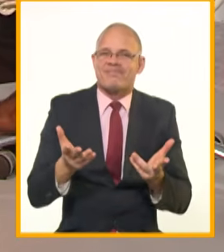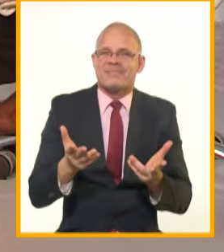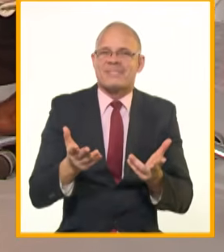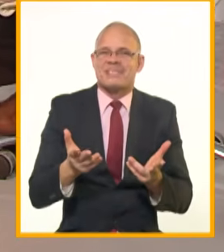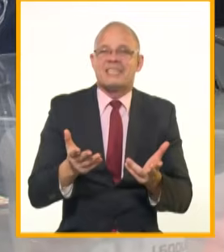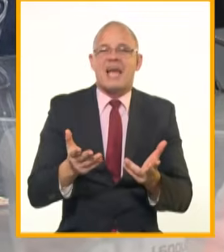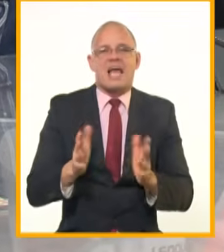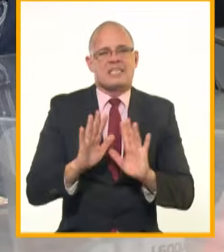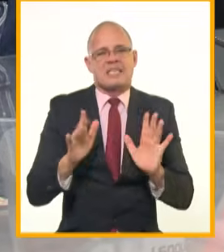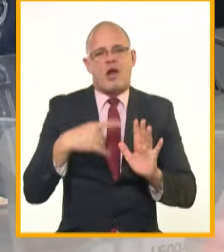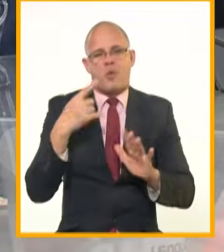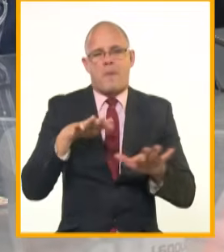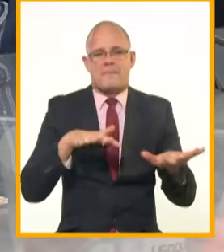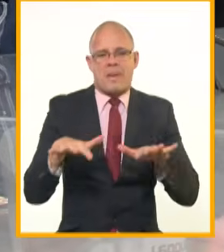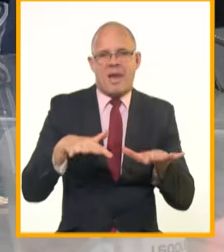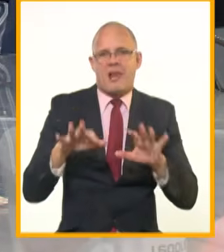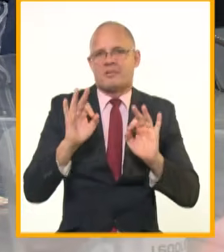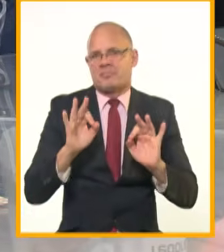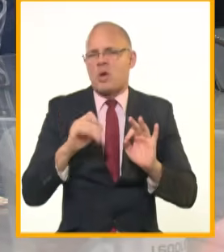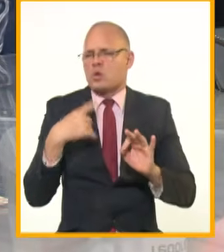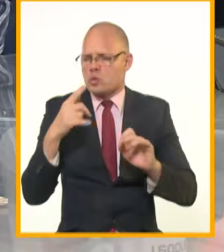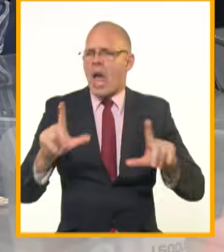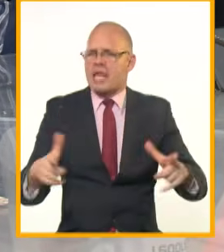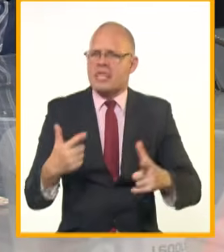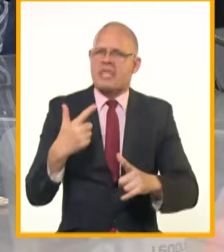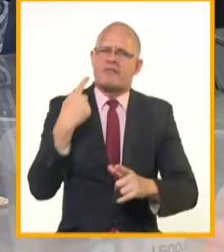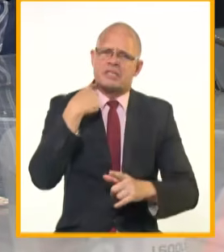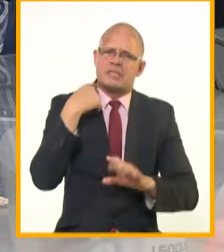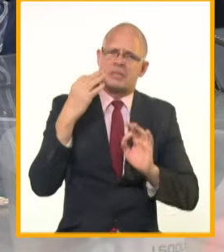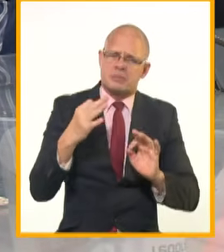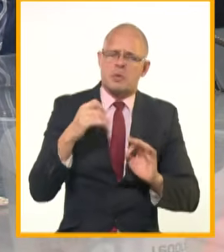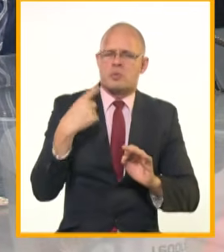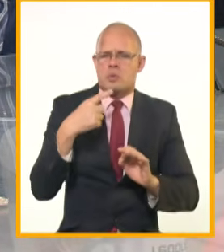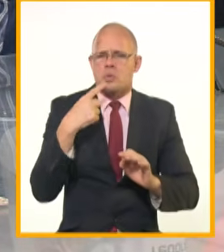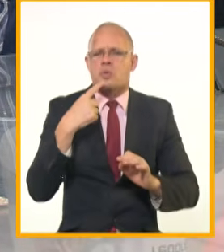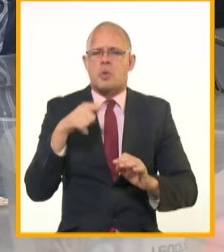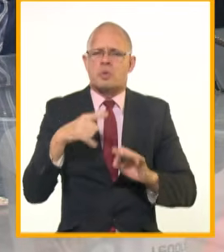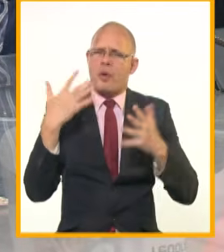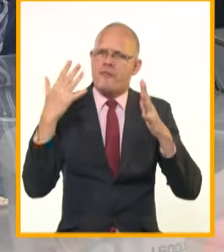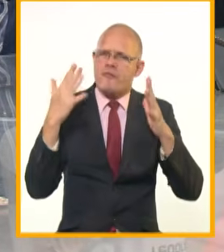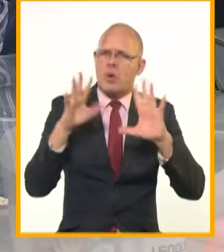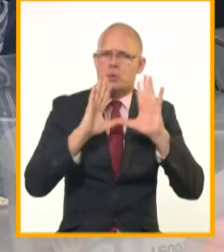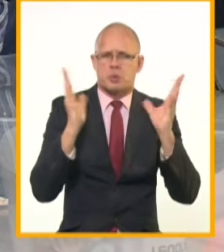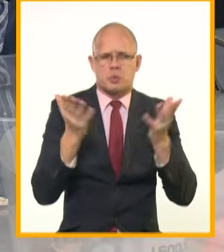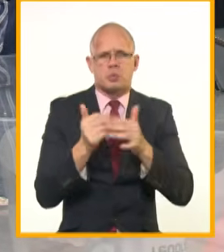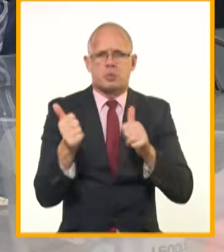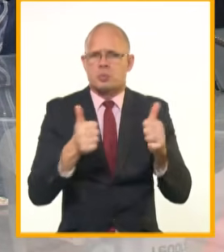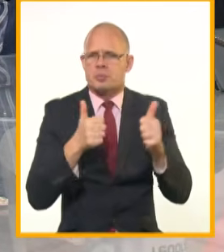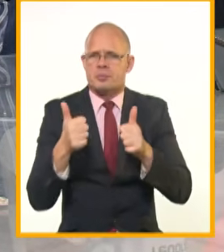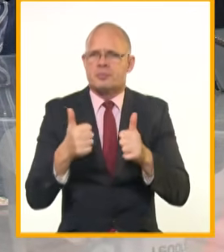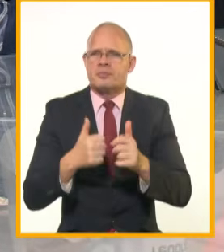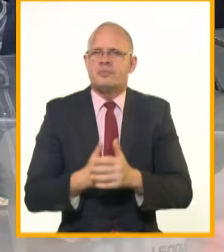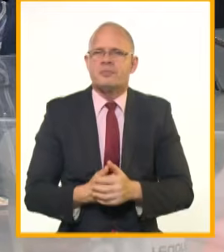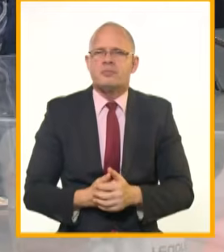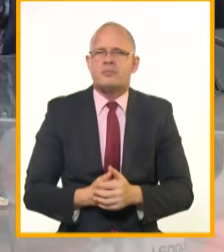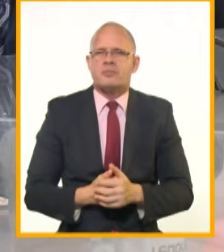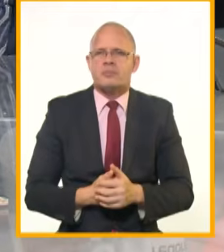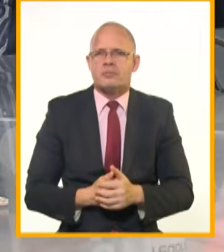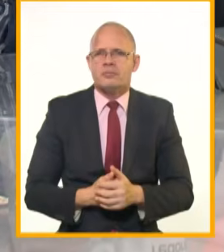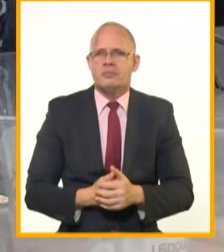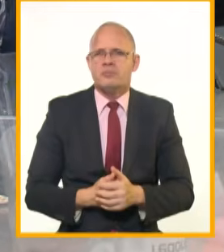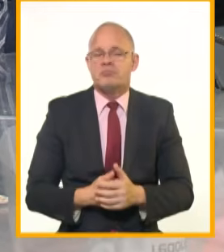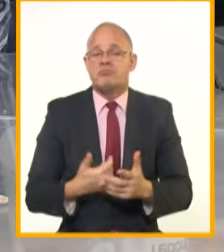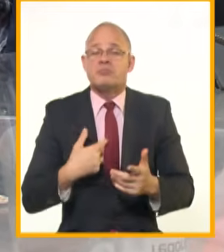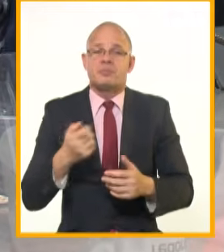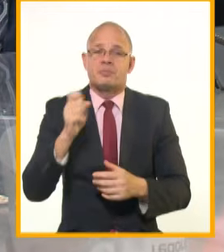15 aniversario, no se dejó de hacer y no se dejó de festejar en Mayabeque estos 15 años. ¿Cómo,